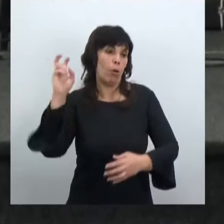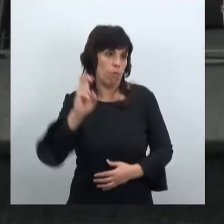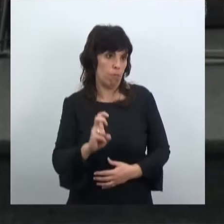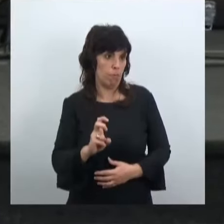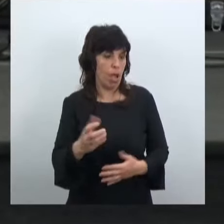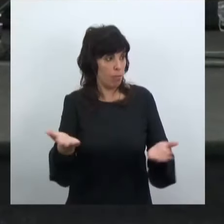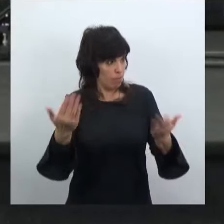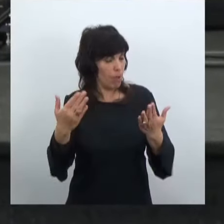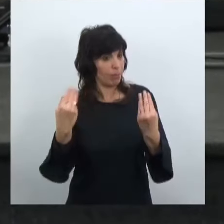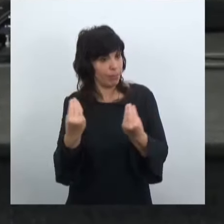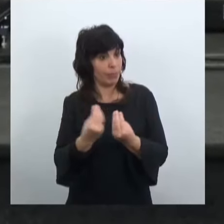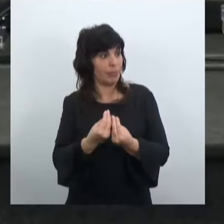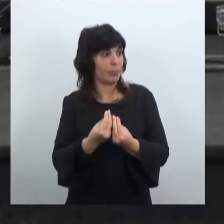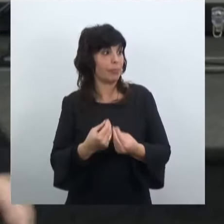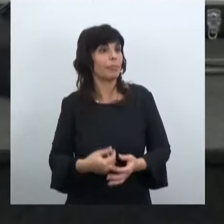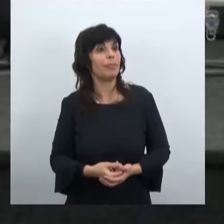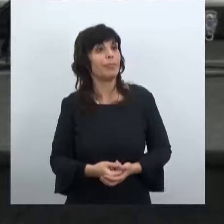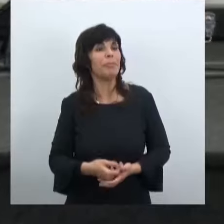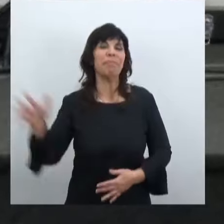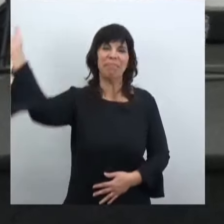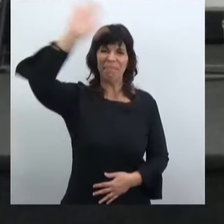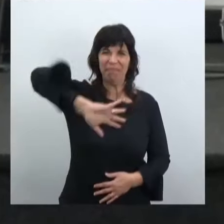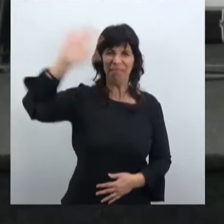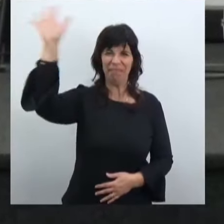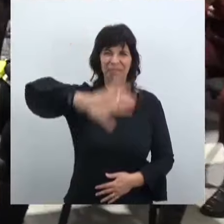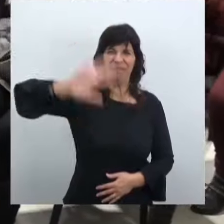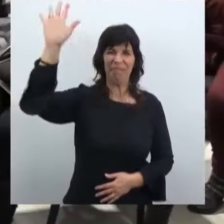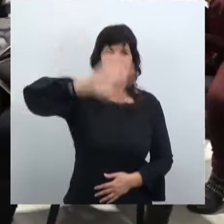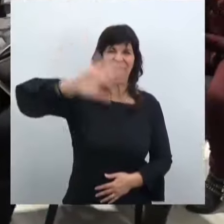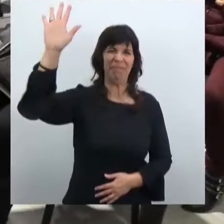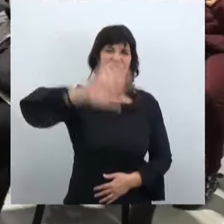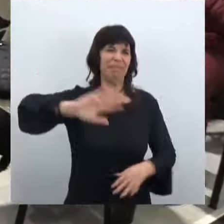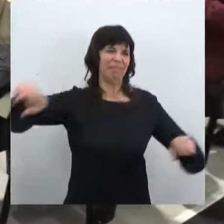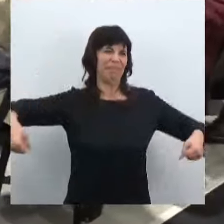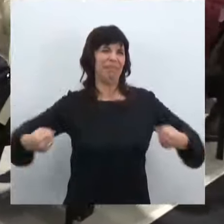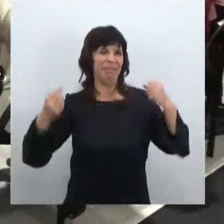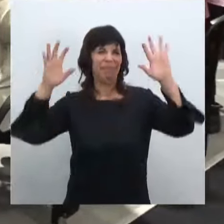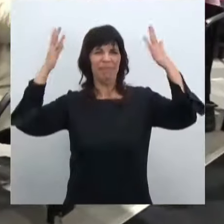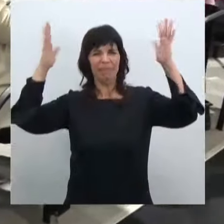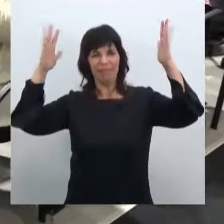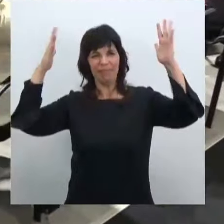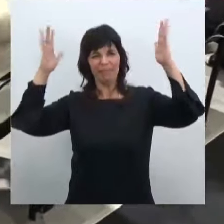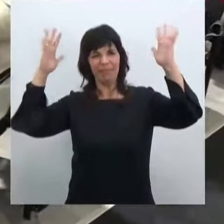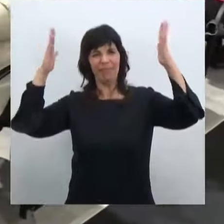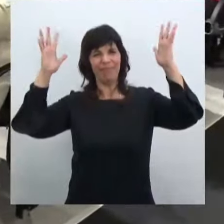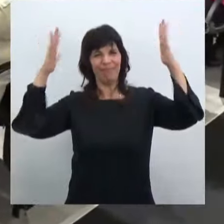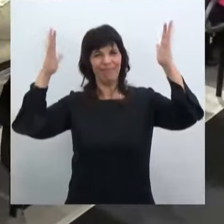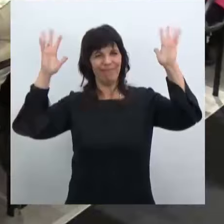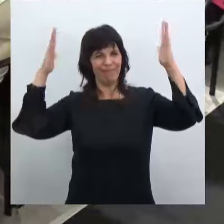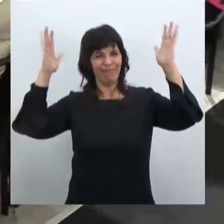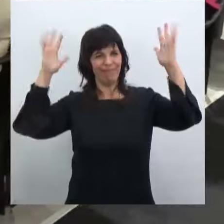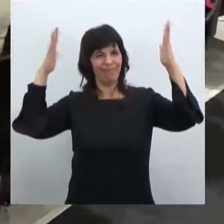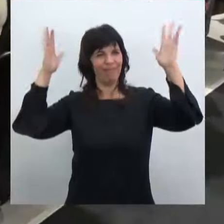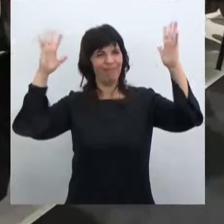nosotros. ¿Sí o no? Sí. Pues nos despedimos con fuerte aplauso. ¿Ah?